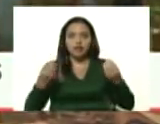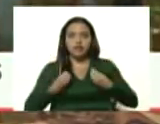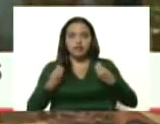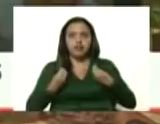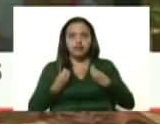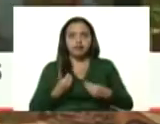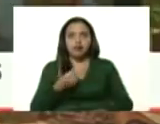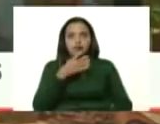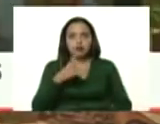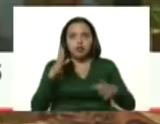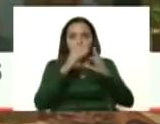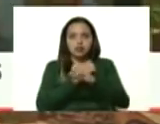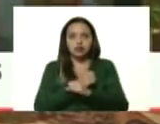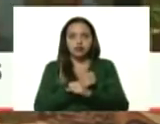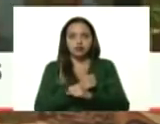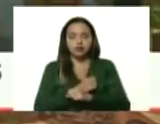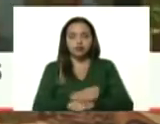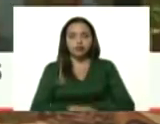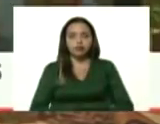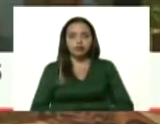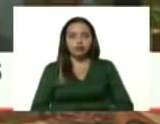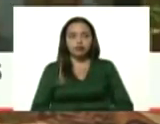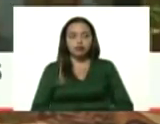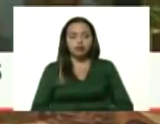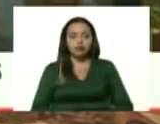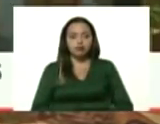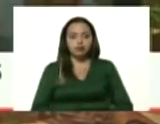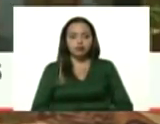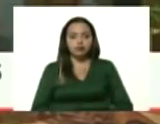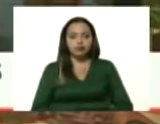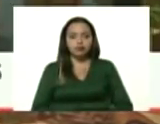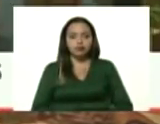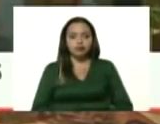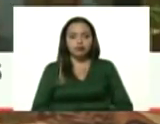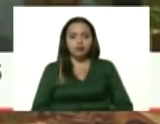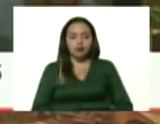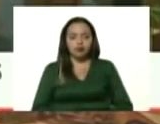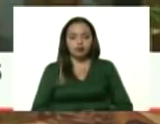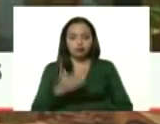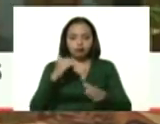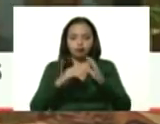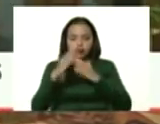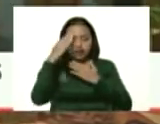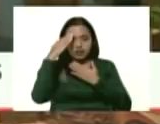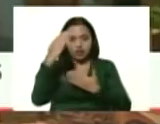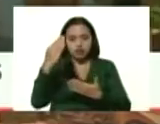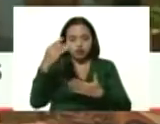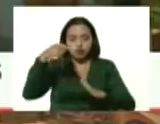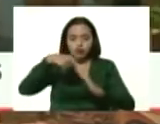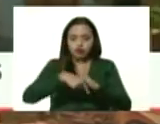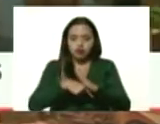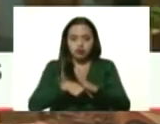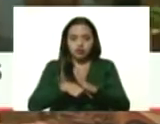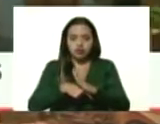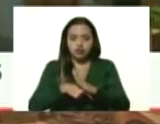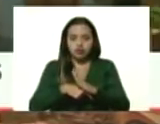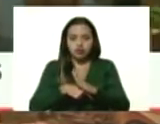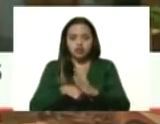Buenas noches, mi comandante en jefe miliciano. Le envío desde acá un saludo profundamente